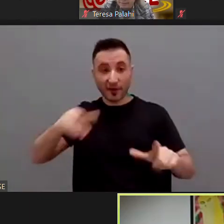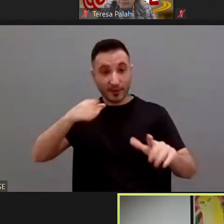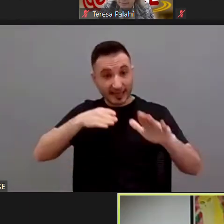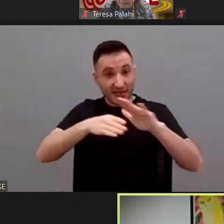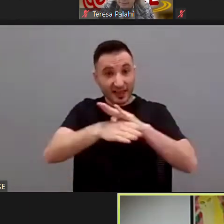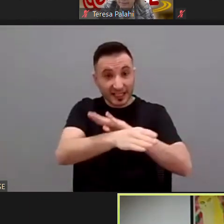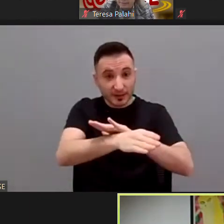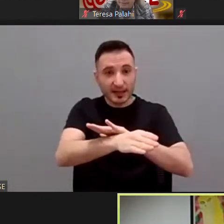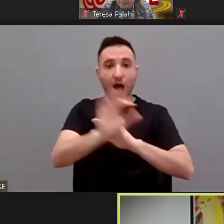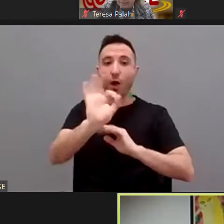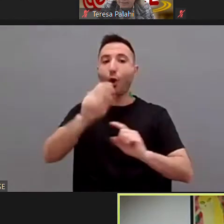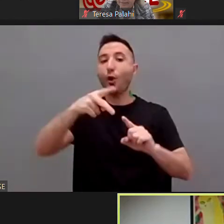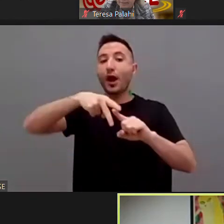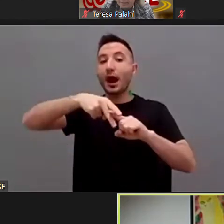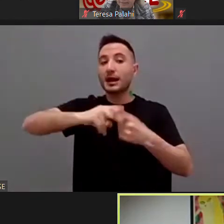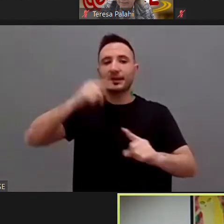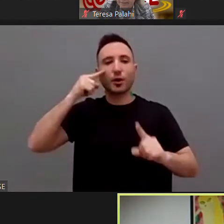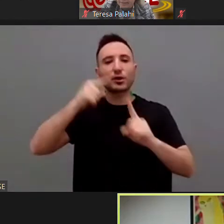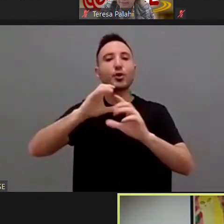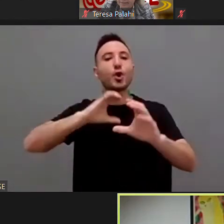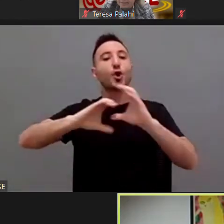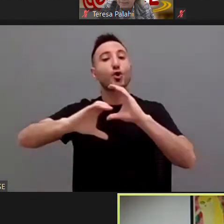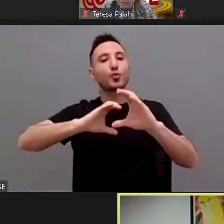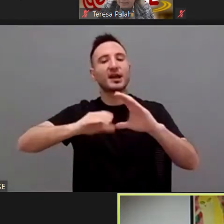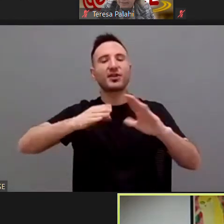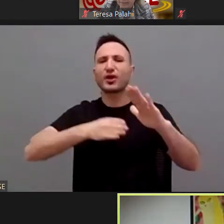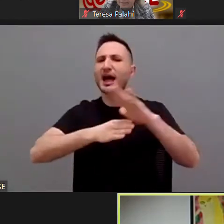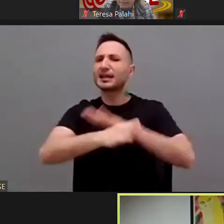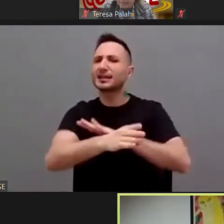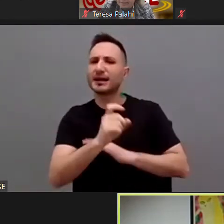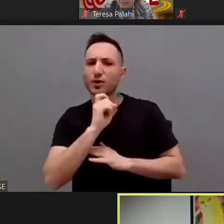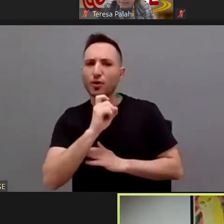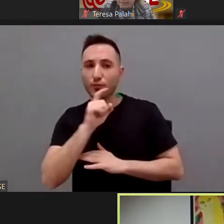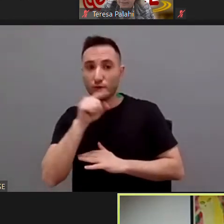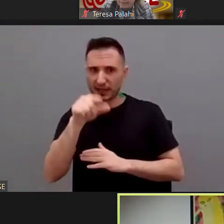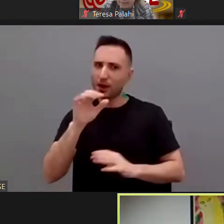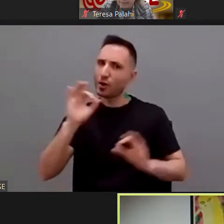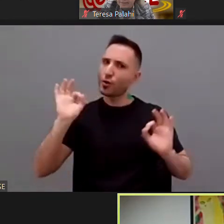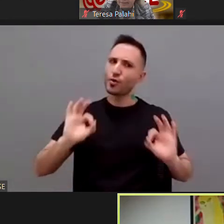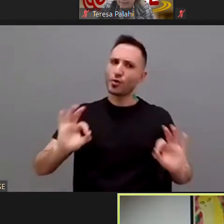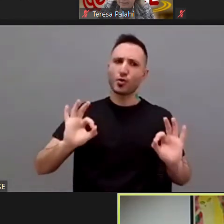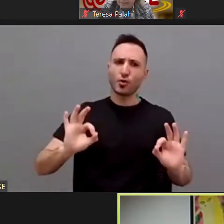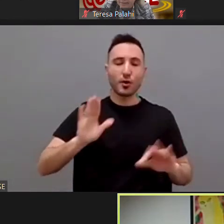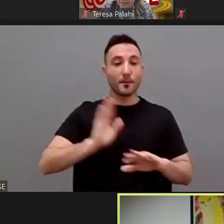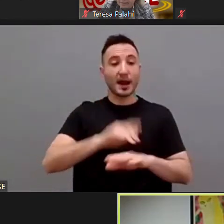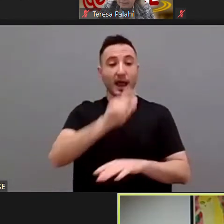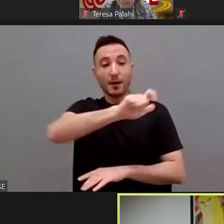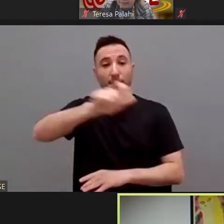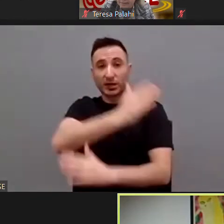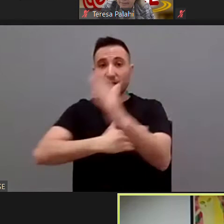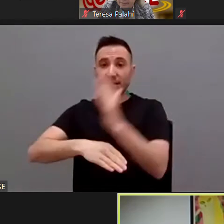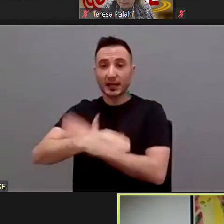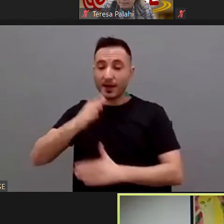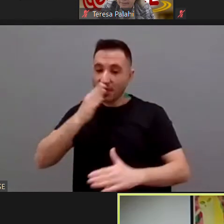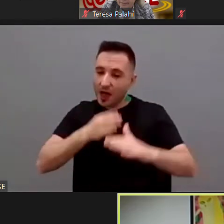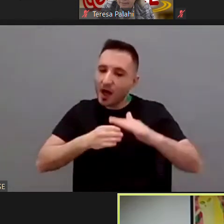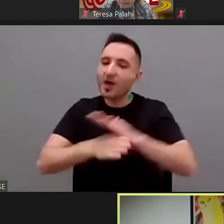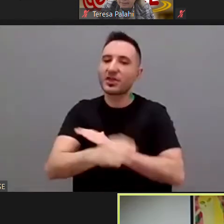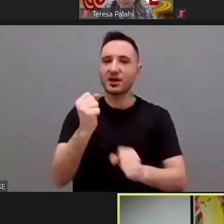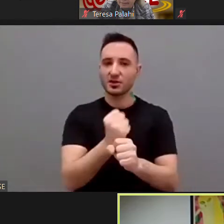utilizan para comunicación, que es un tema crítico también para que algunas personas puedan acceder a estas modalidades de